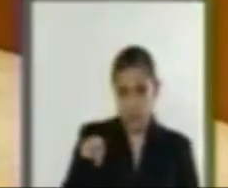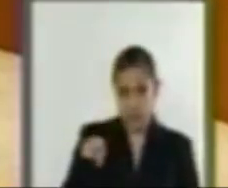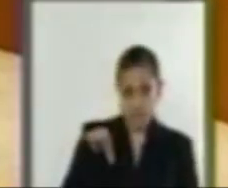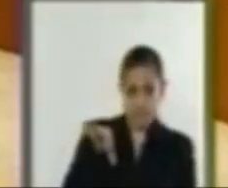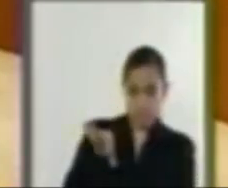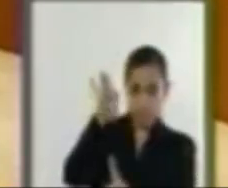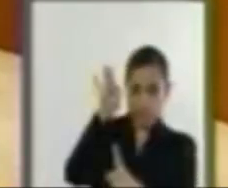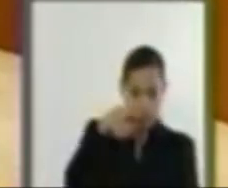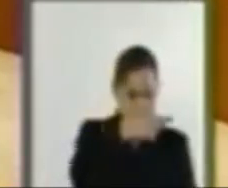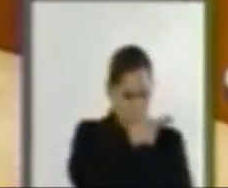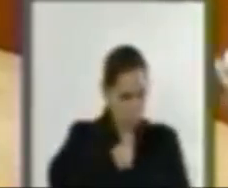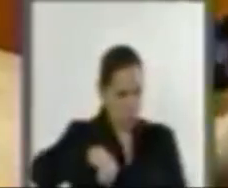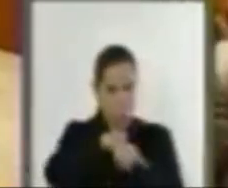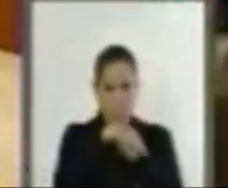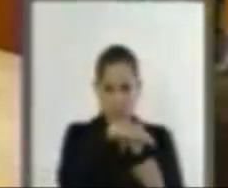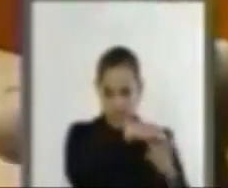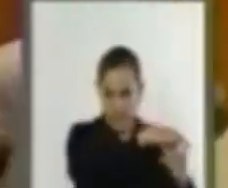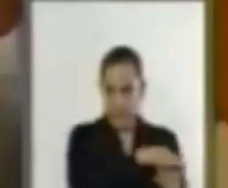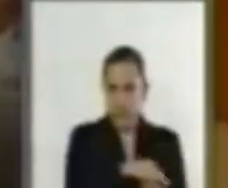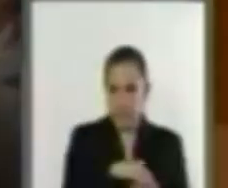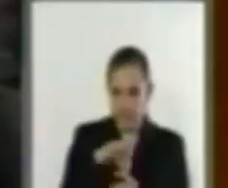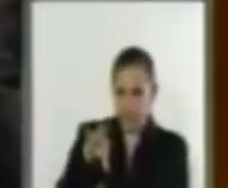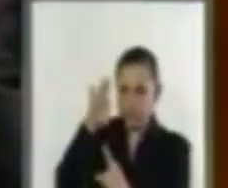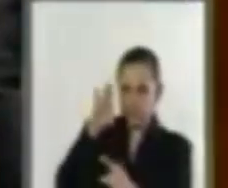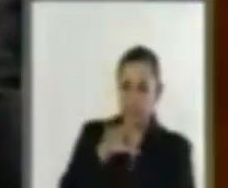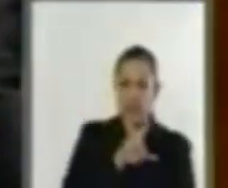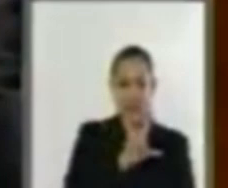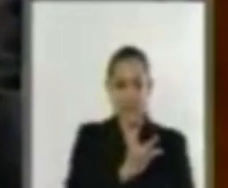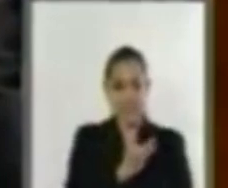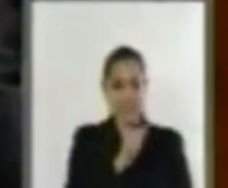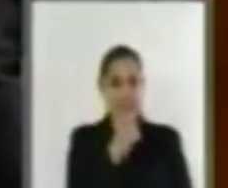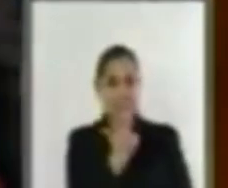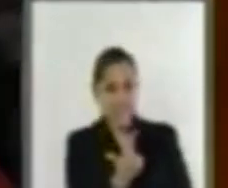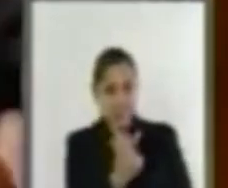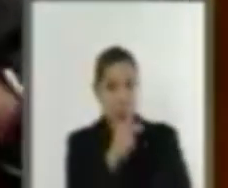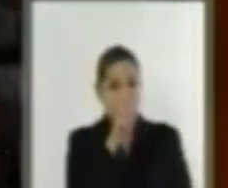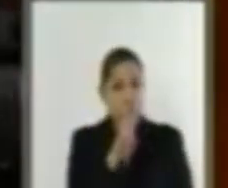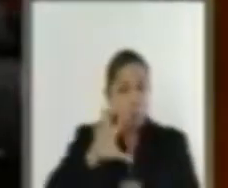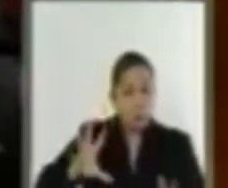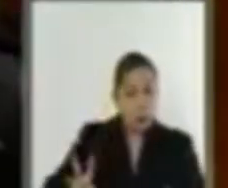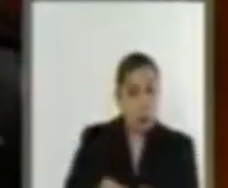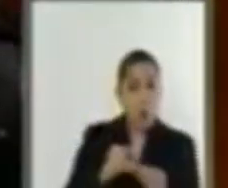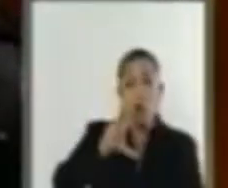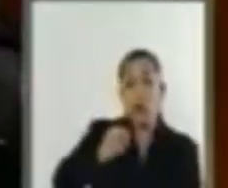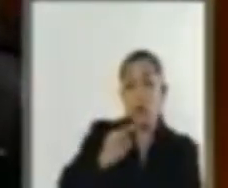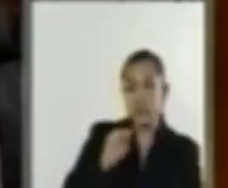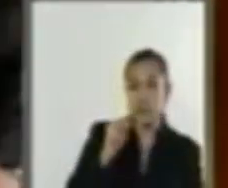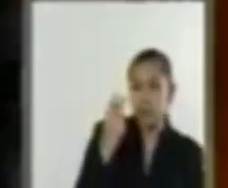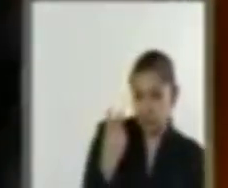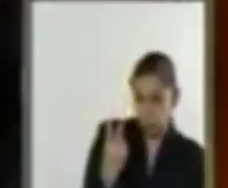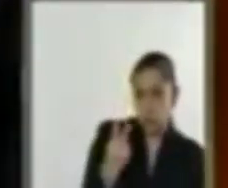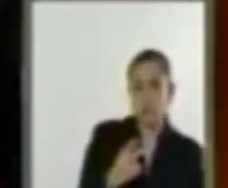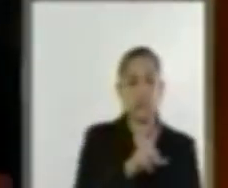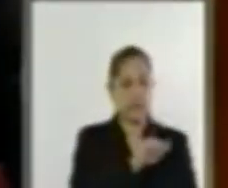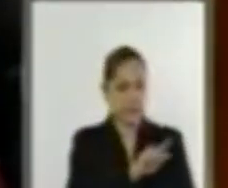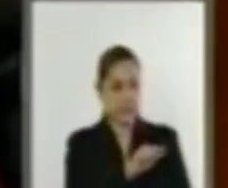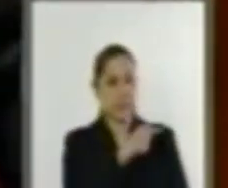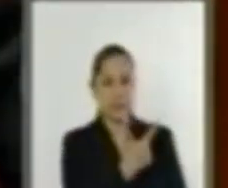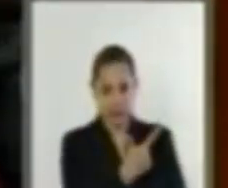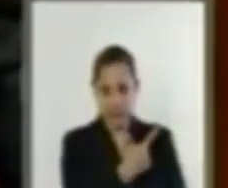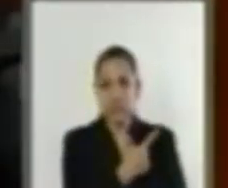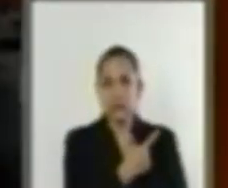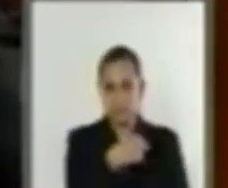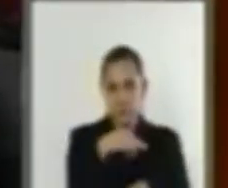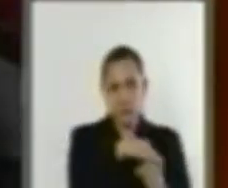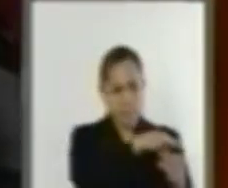Senado, y no se dientes para afuera, lo hemos hecho en estos 3 años. Gracias a que el Senado decidió abrir este periodo de reflexión, es que no se aprobó